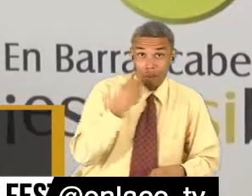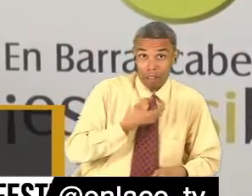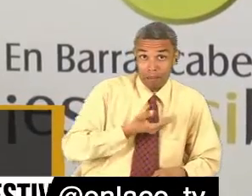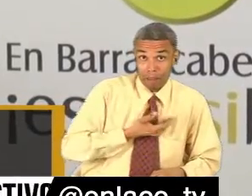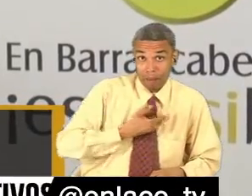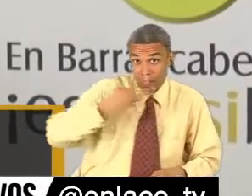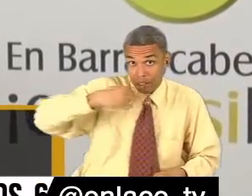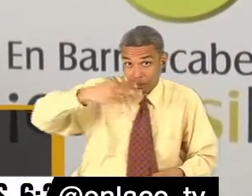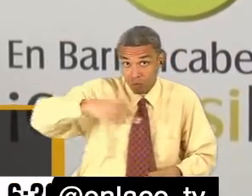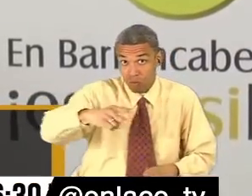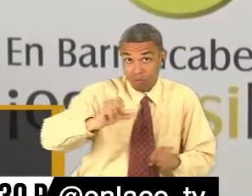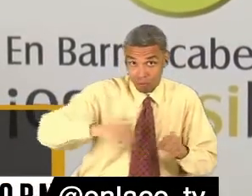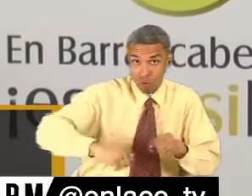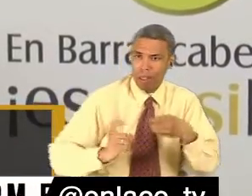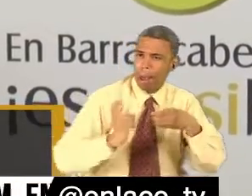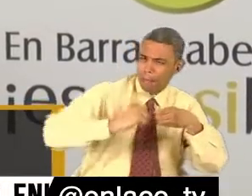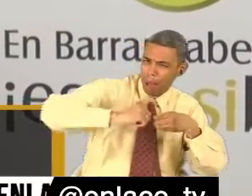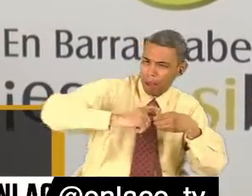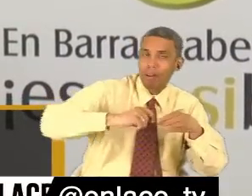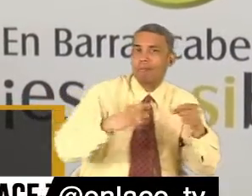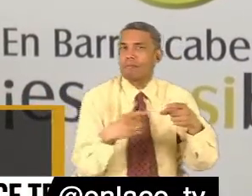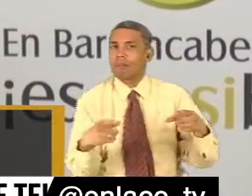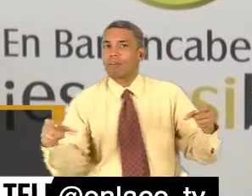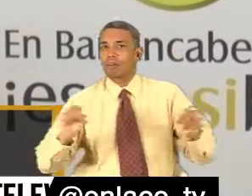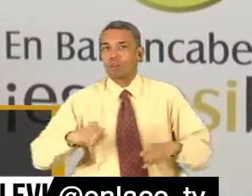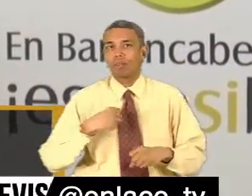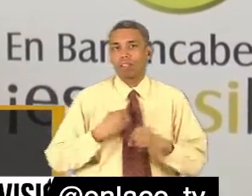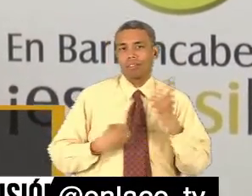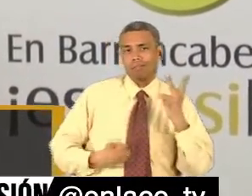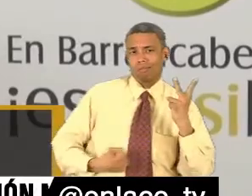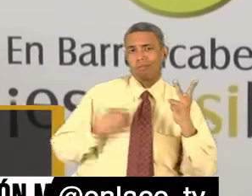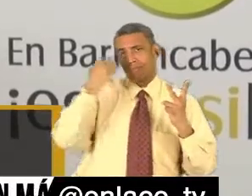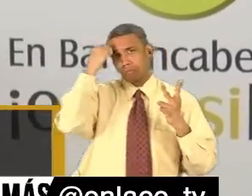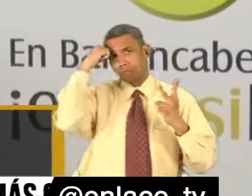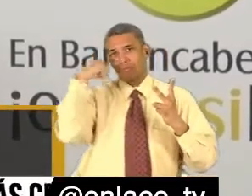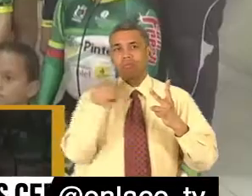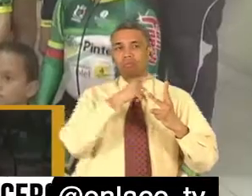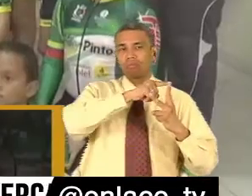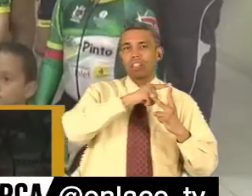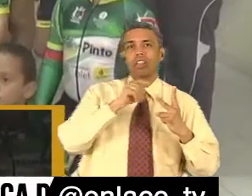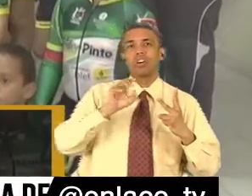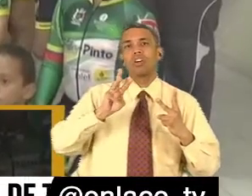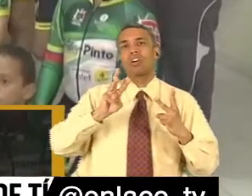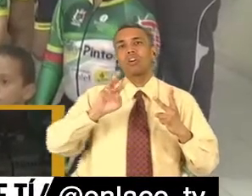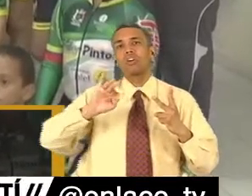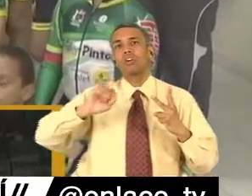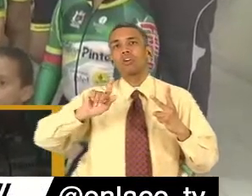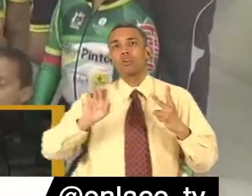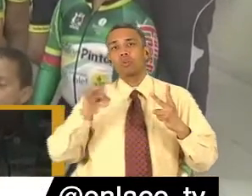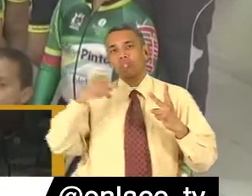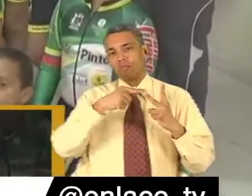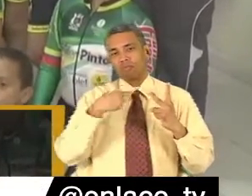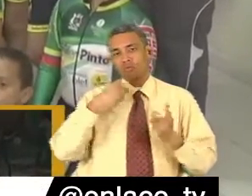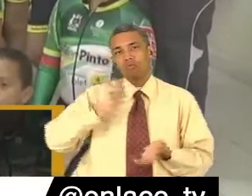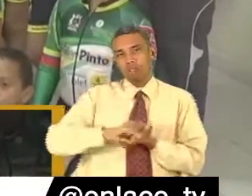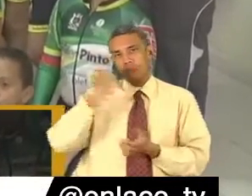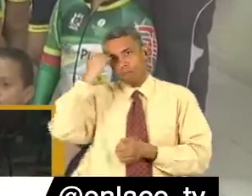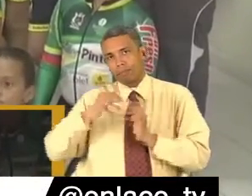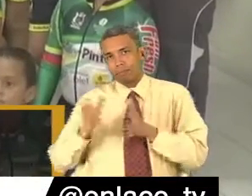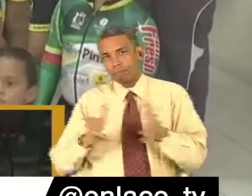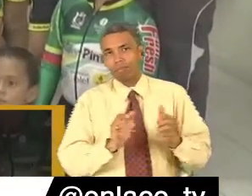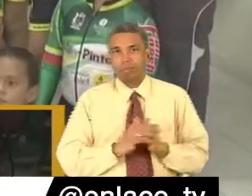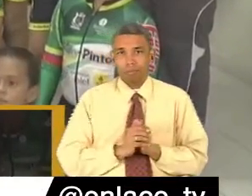escuelas del INDERBA lo pueden hacer con nosotros, los dos instructores, que es el profesor Wilson y conmigo. Queda pendiente la entrega de implementos deportivos a